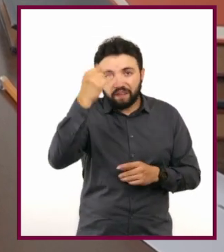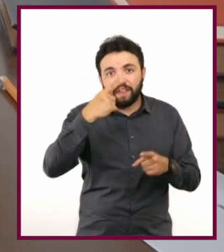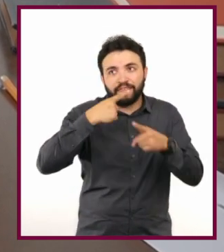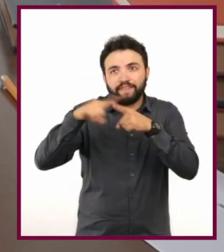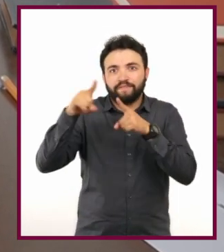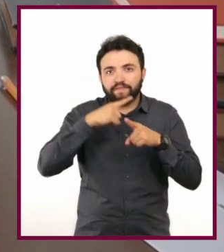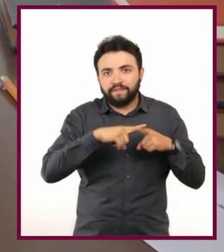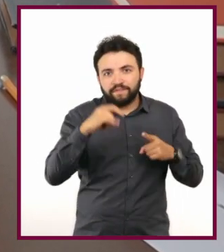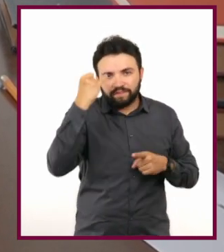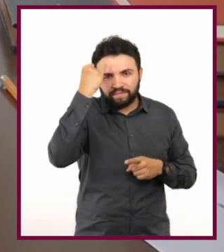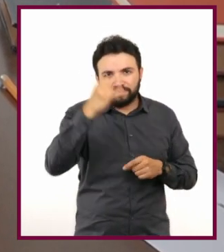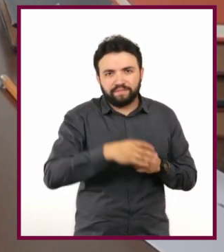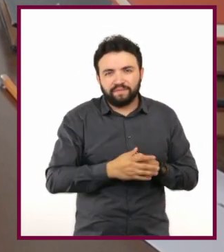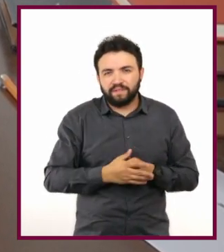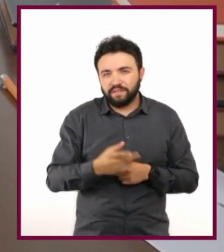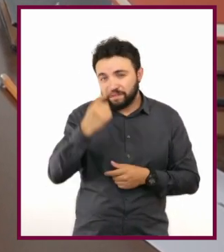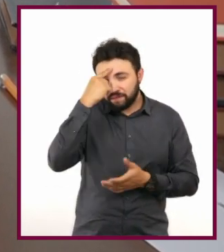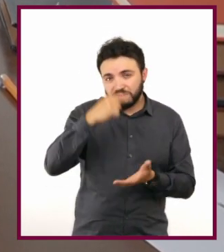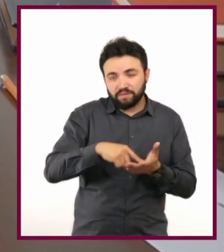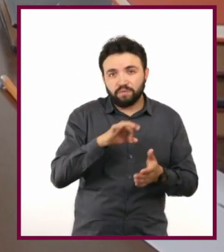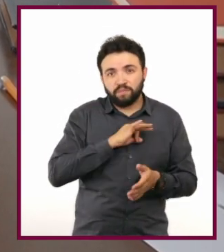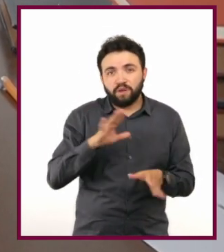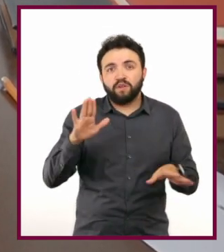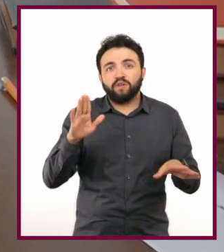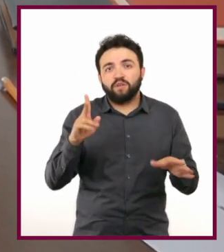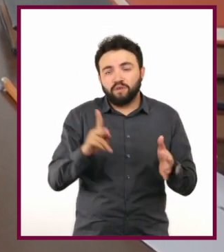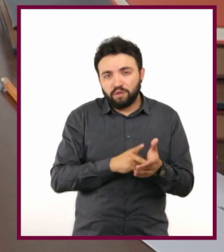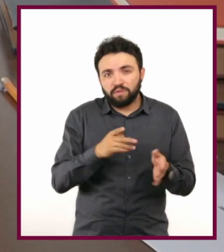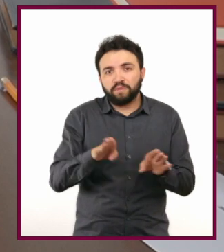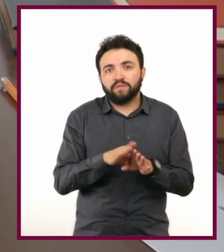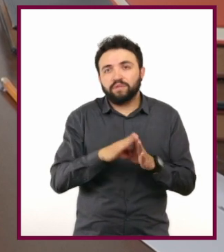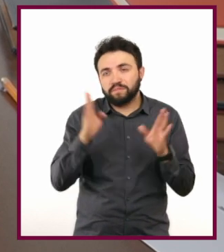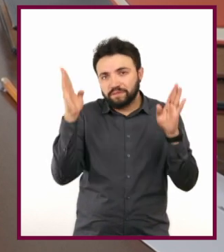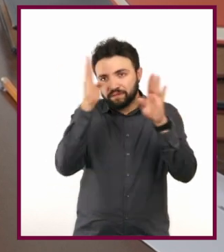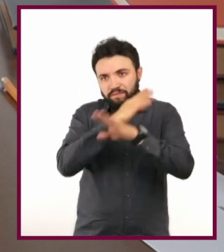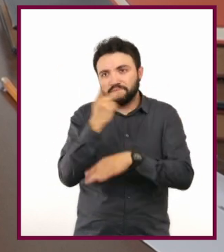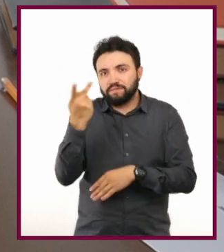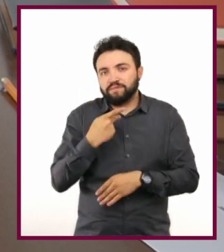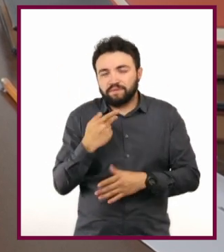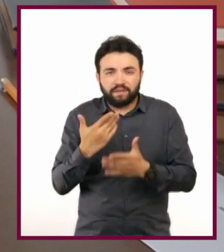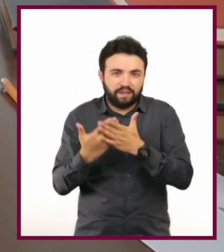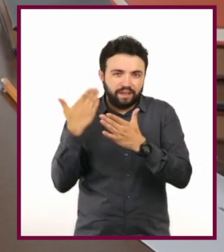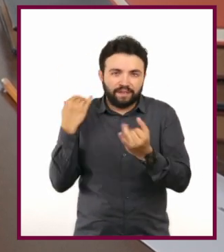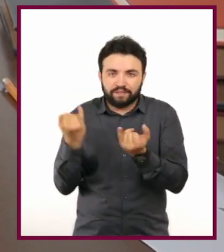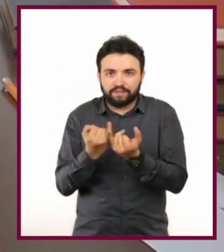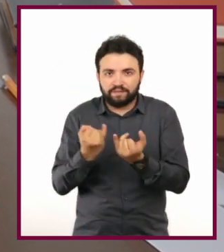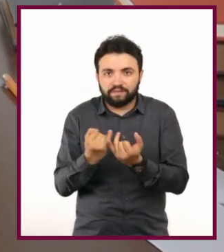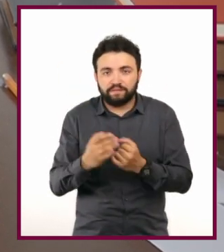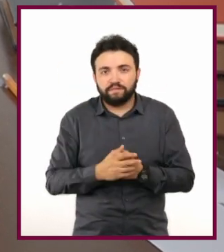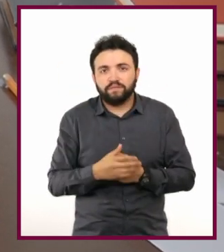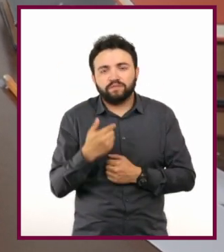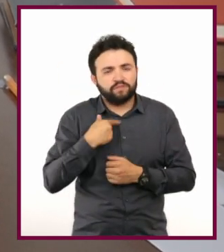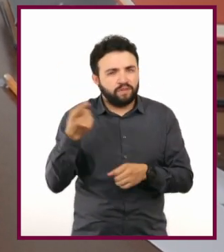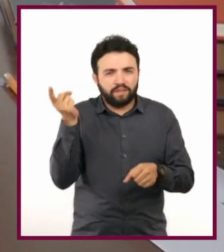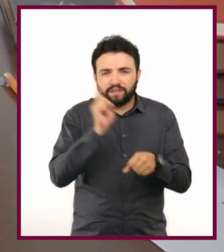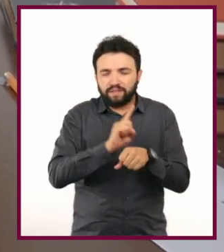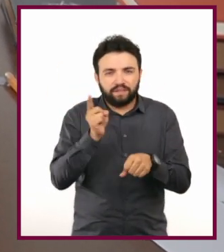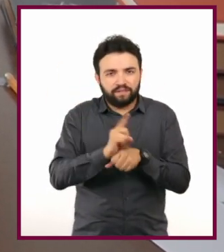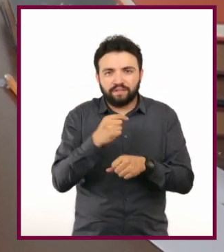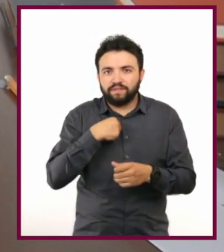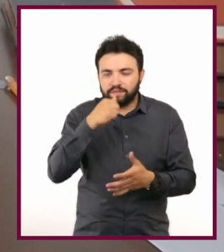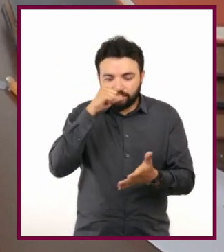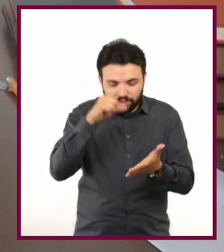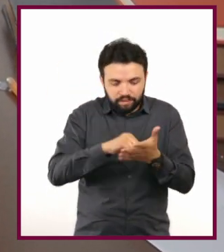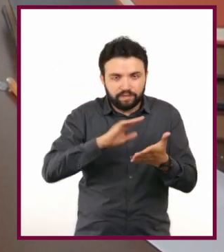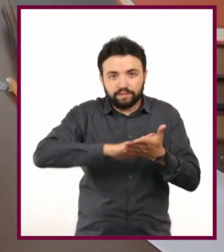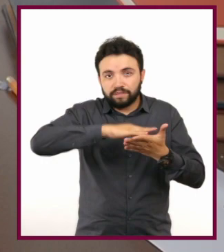ideas, muy diferentes a las tuyas. ¿Será que podremos volver a convivir como antes o al menos intentarlo? Estaré todos los días revisando